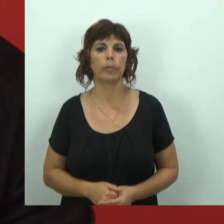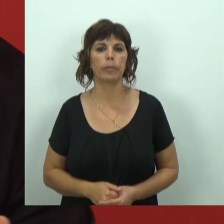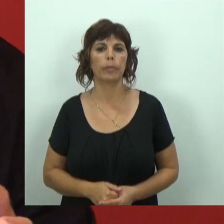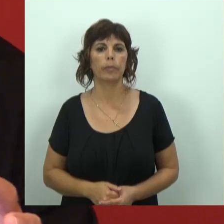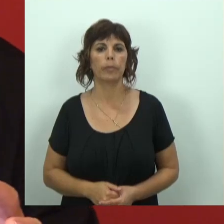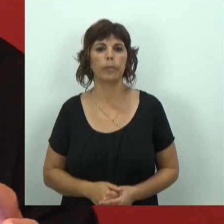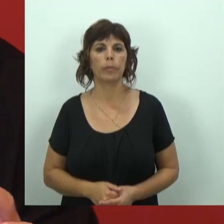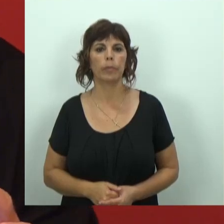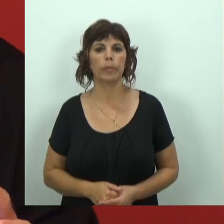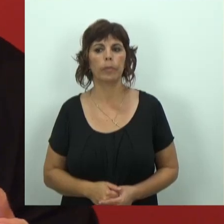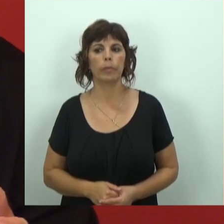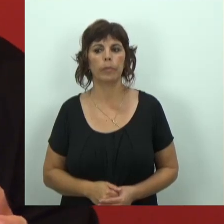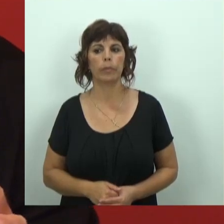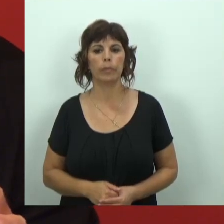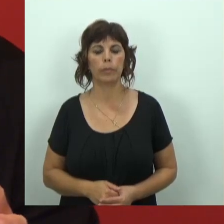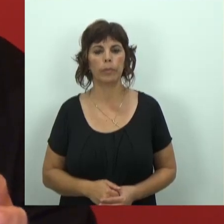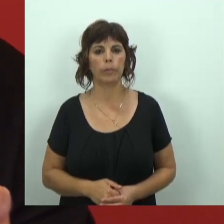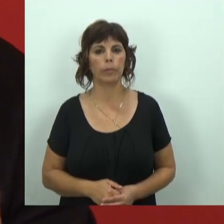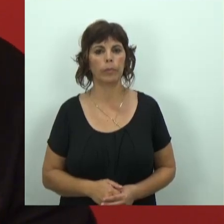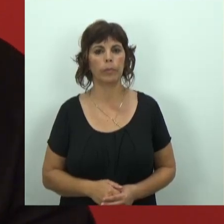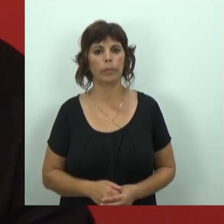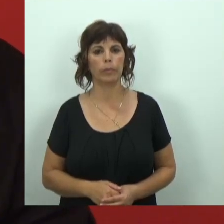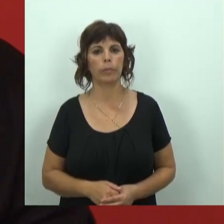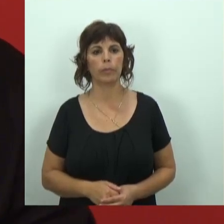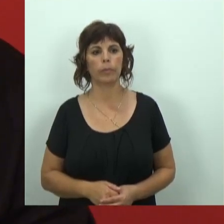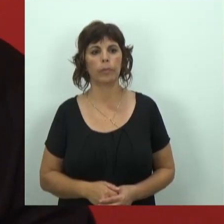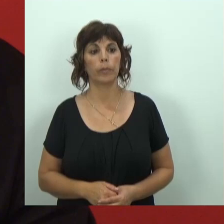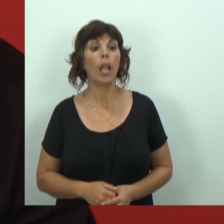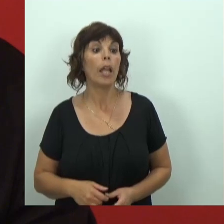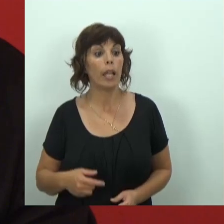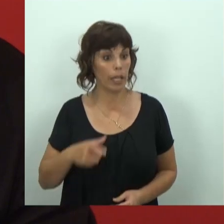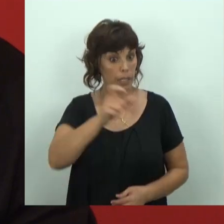de una u otra forma tener contacto con Dios,